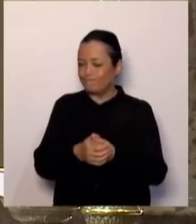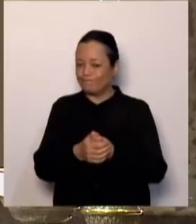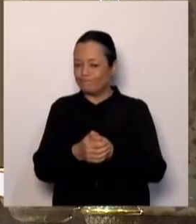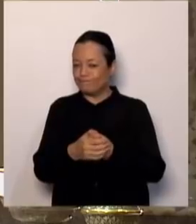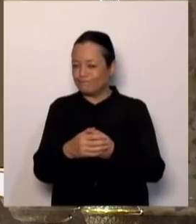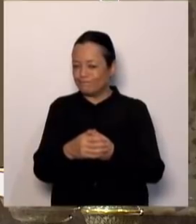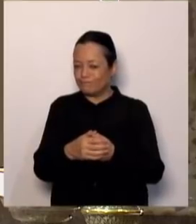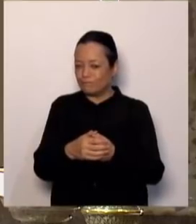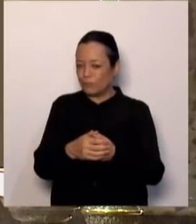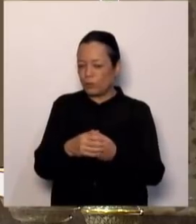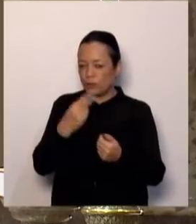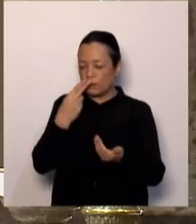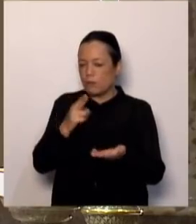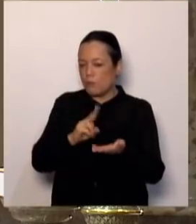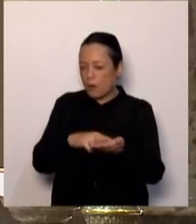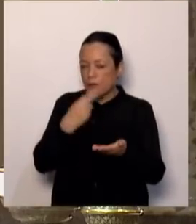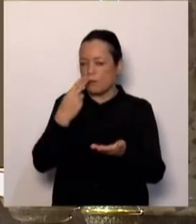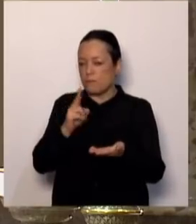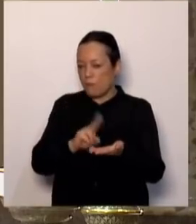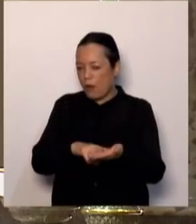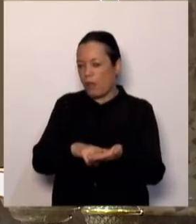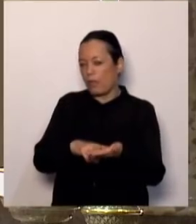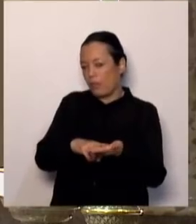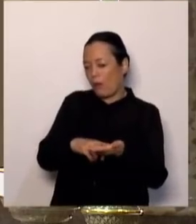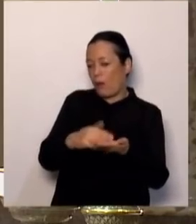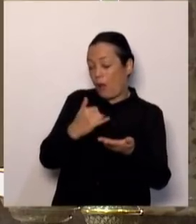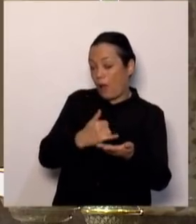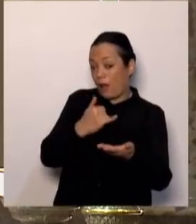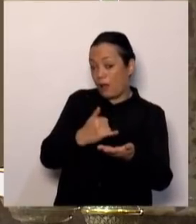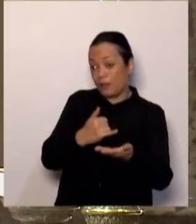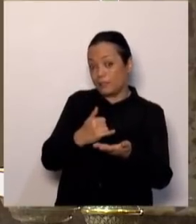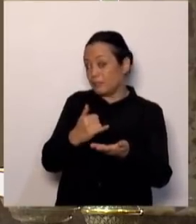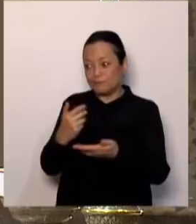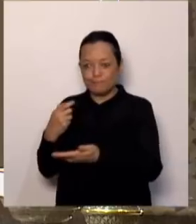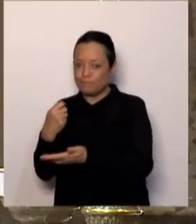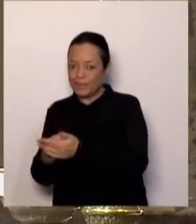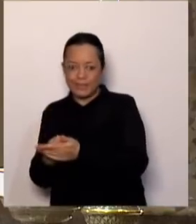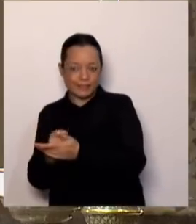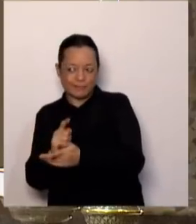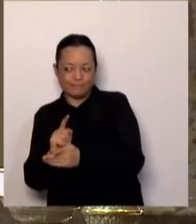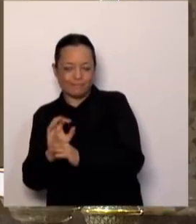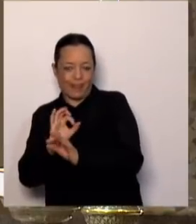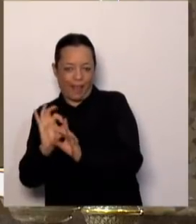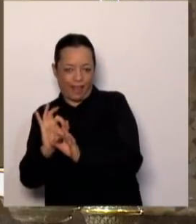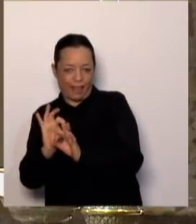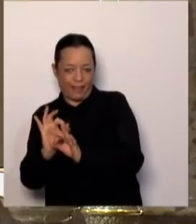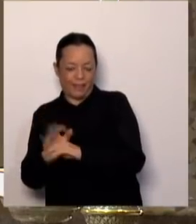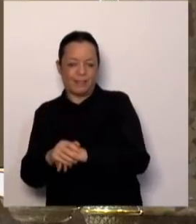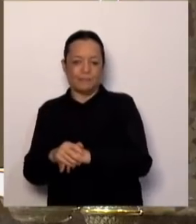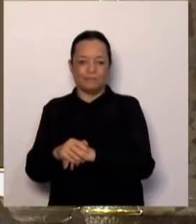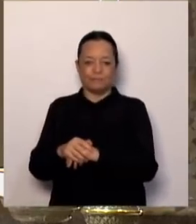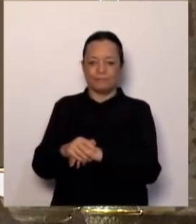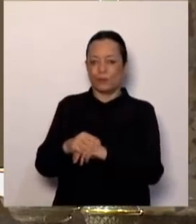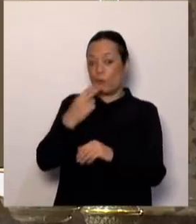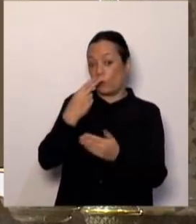demasiada carga de impuestos, también hay evasión, y si hay evasión, la plata de los impuestos no llega a donde debe llegar,